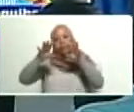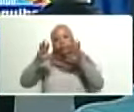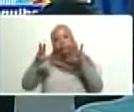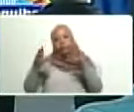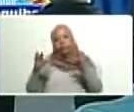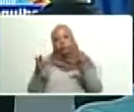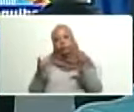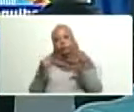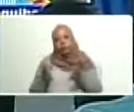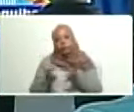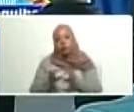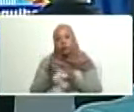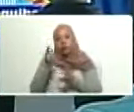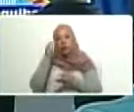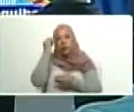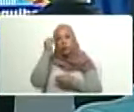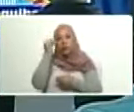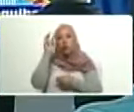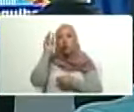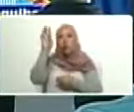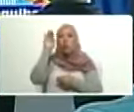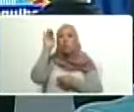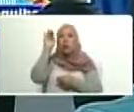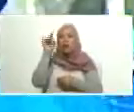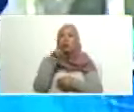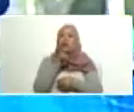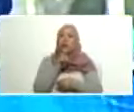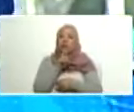resto de esta década hacia el 2030.